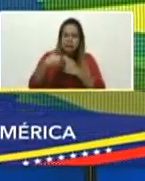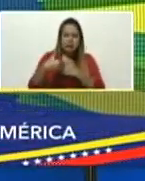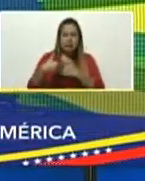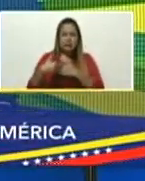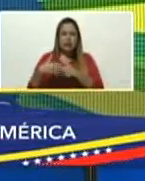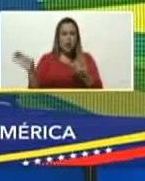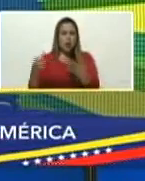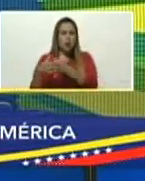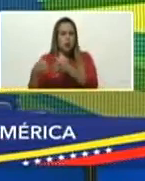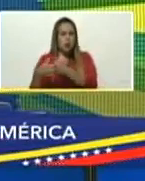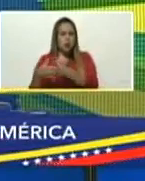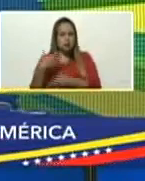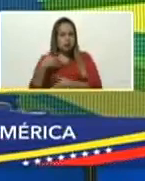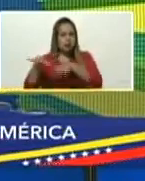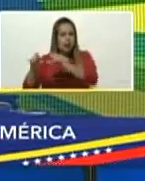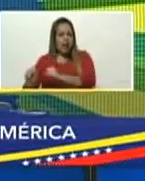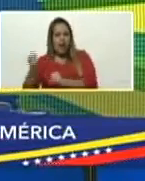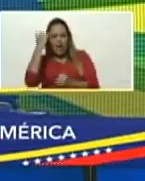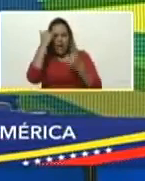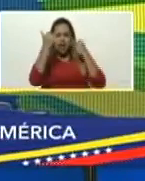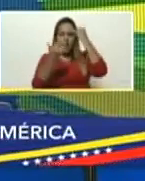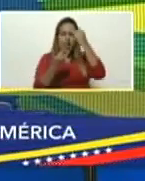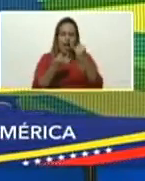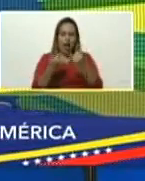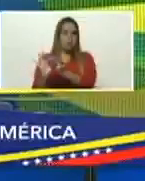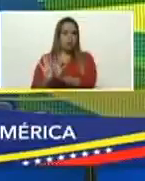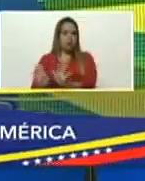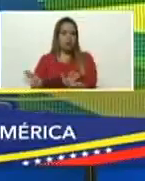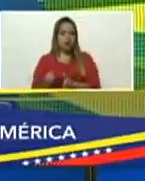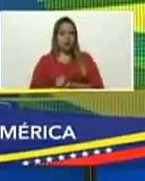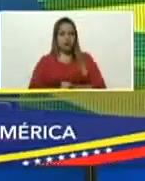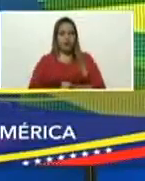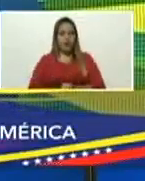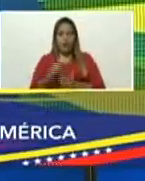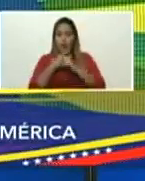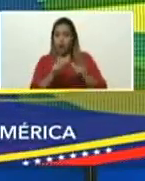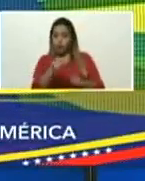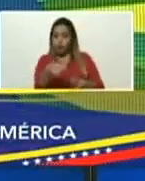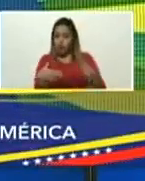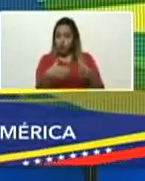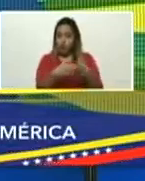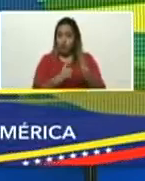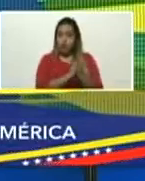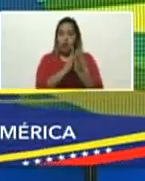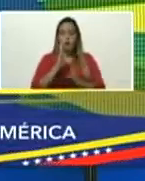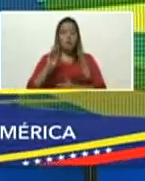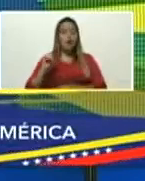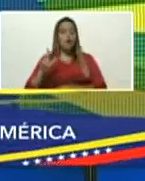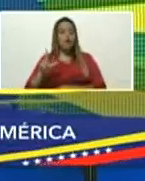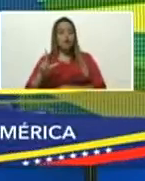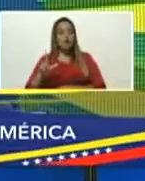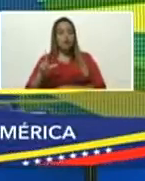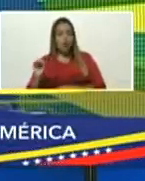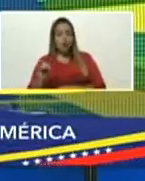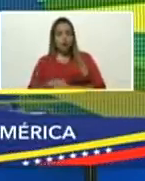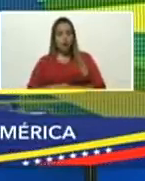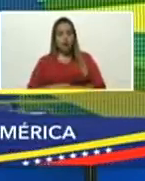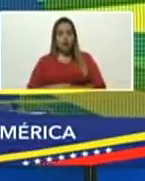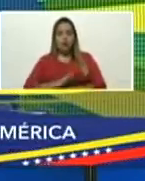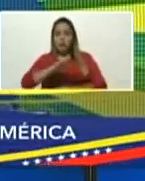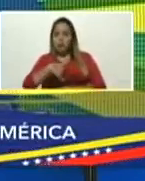neoliberalismo como ideología única. El Foro de Sao Paulo supo hablar desde América